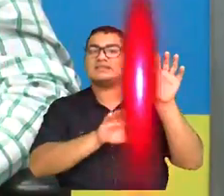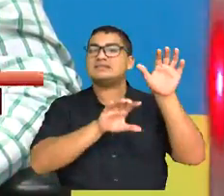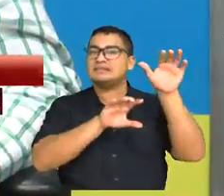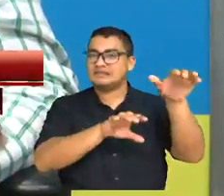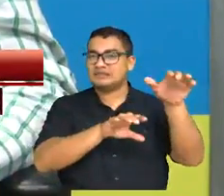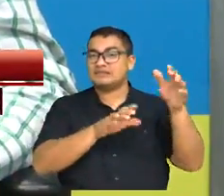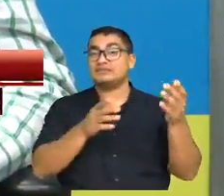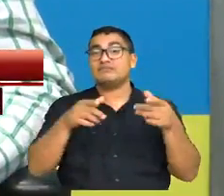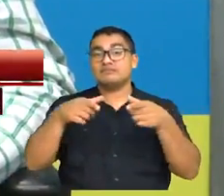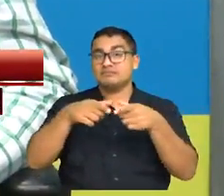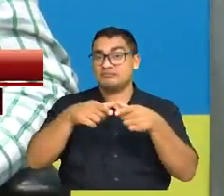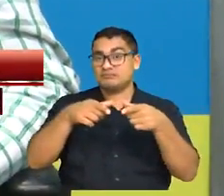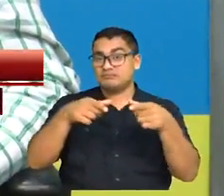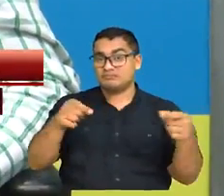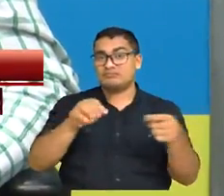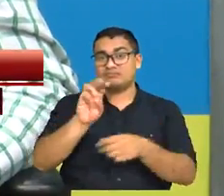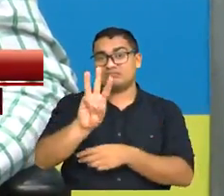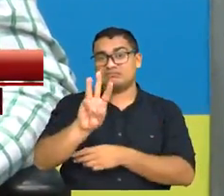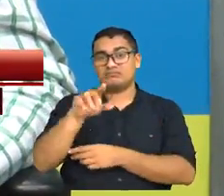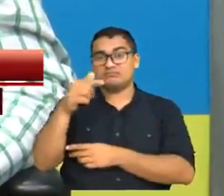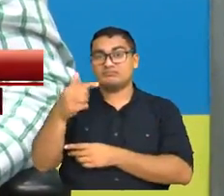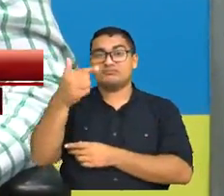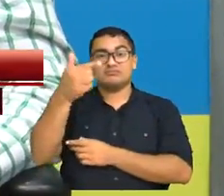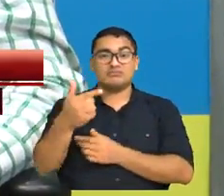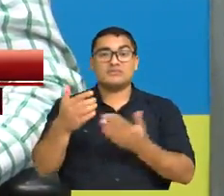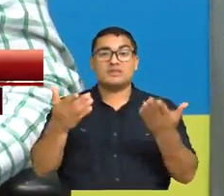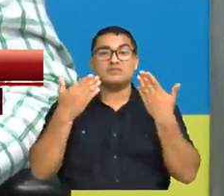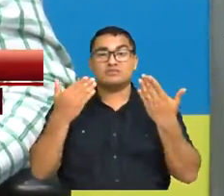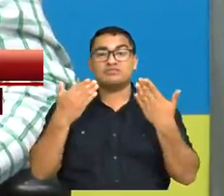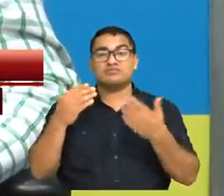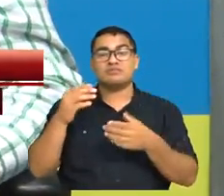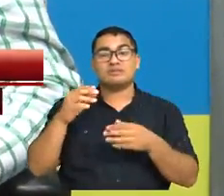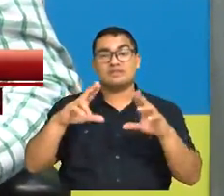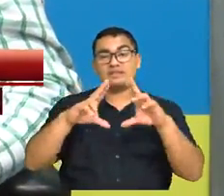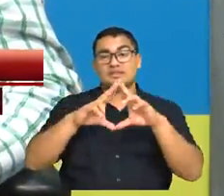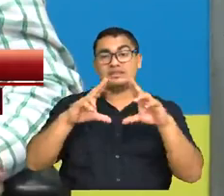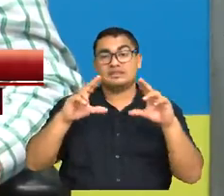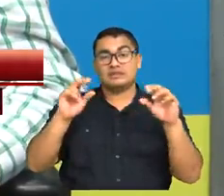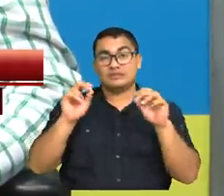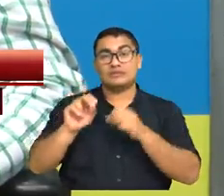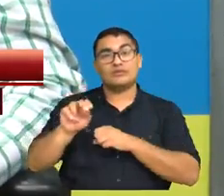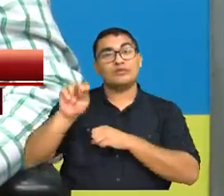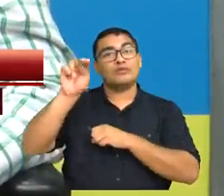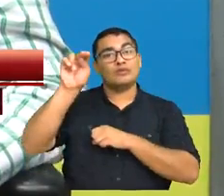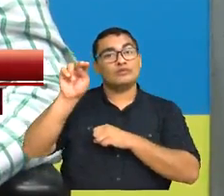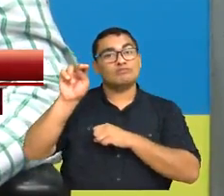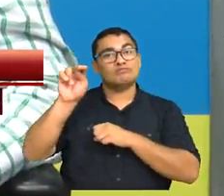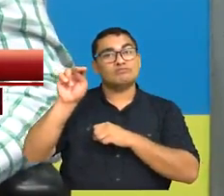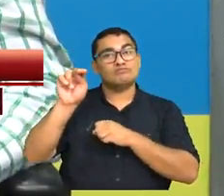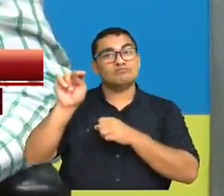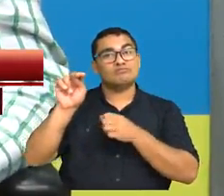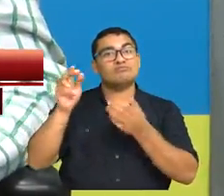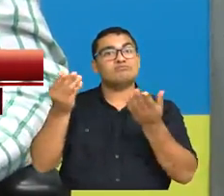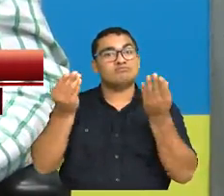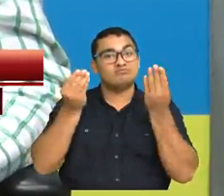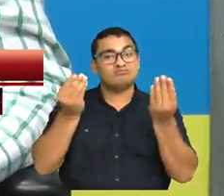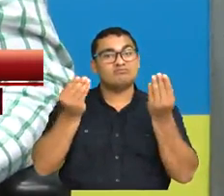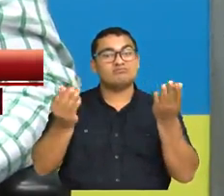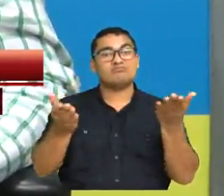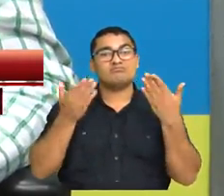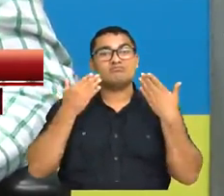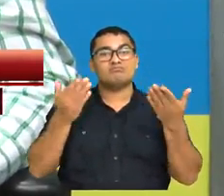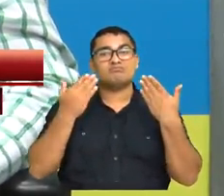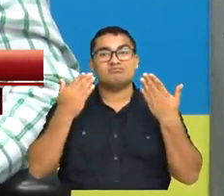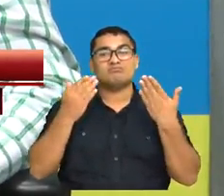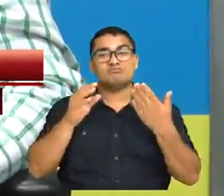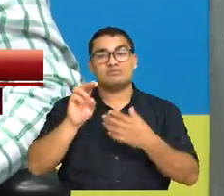de Managua a 37 grados y en el caso de la zona norte, caracterizada por una zona muy fresca, muy rica,